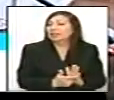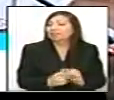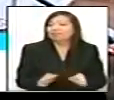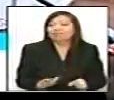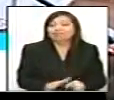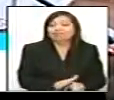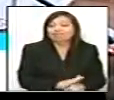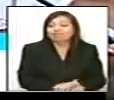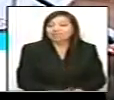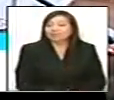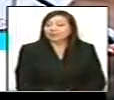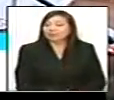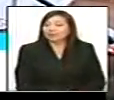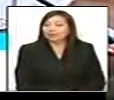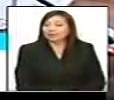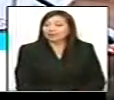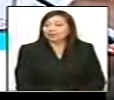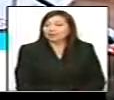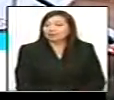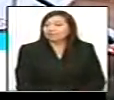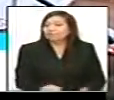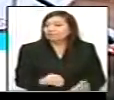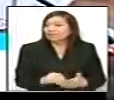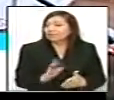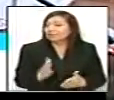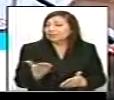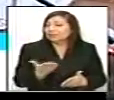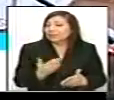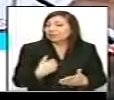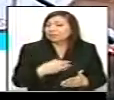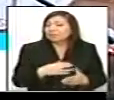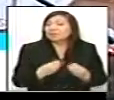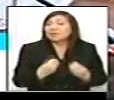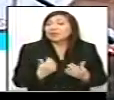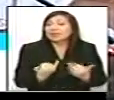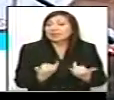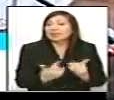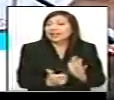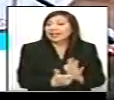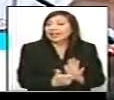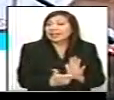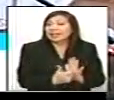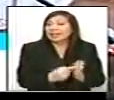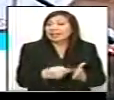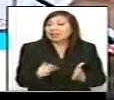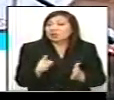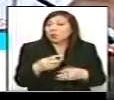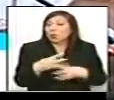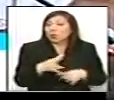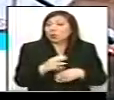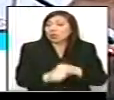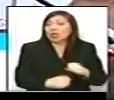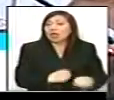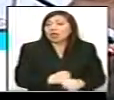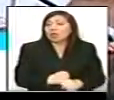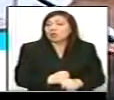minero, que se haya perdido el derecho de preferencia, porque esa ley salió en julio del